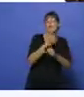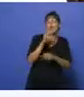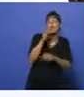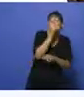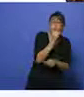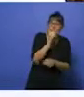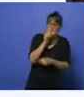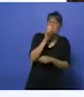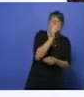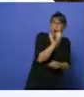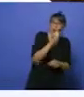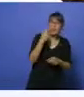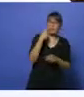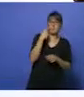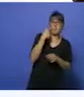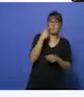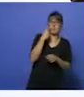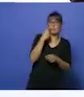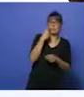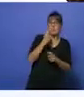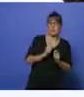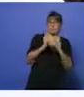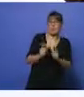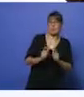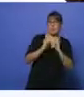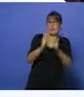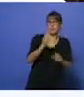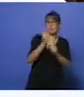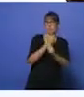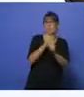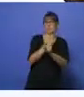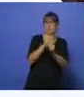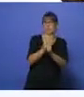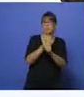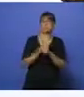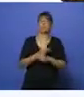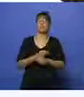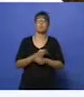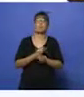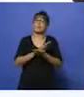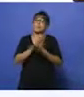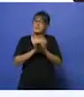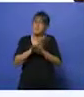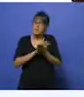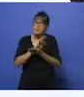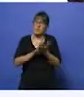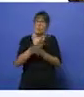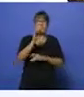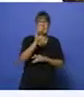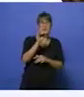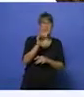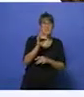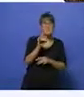para poder dar lo que realmente se necesita. Sinceramente, la situación aprieta, pero todavía no se siente un